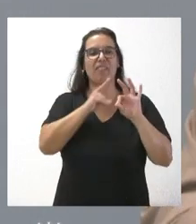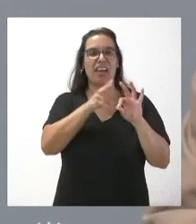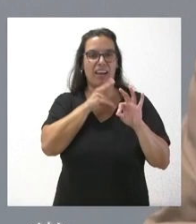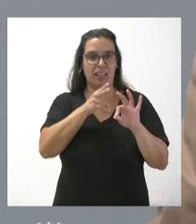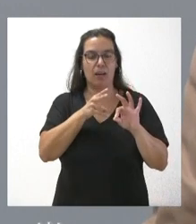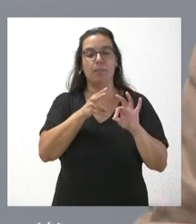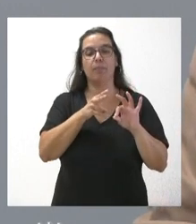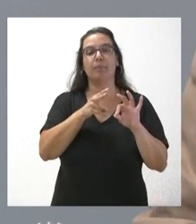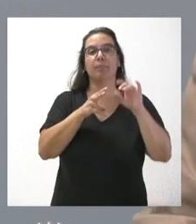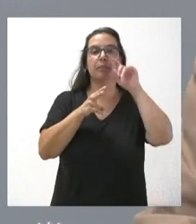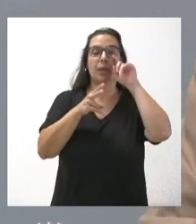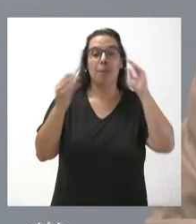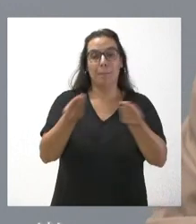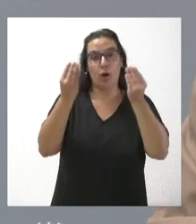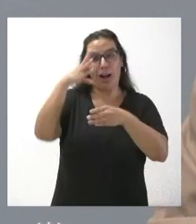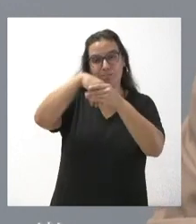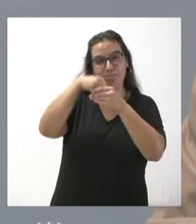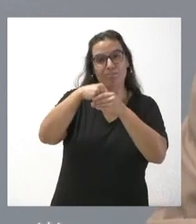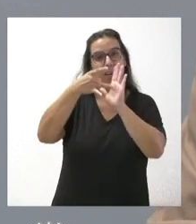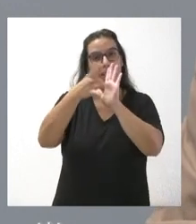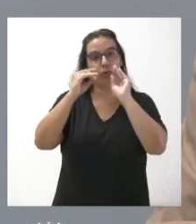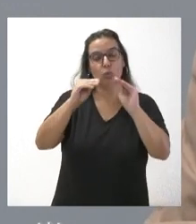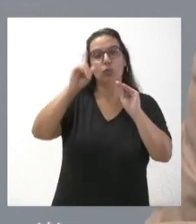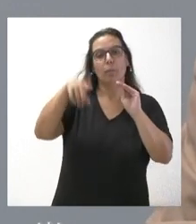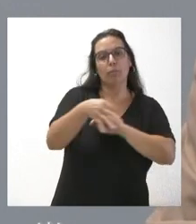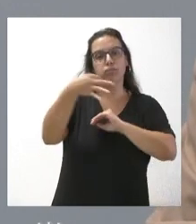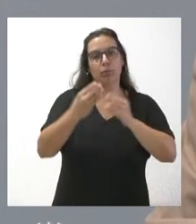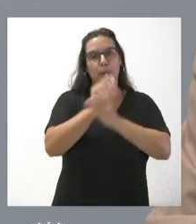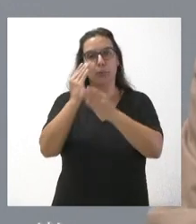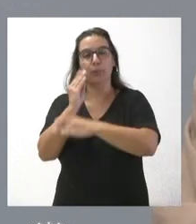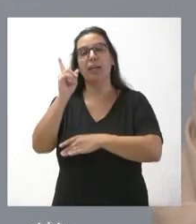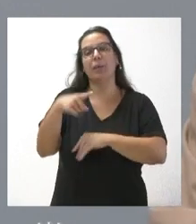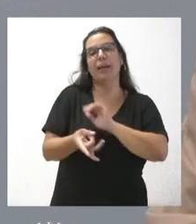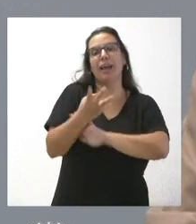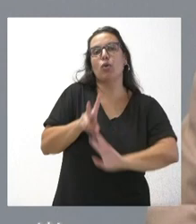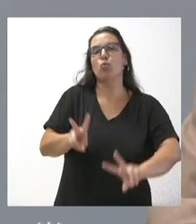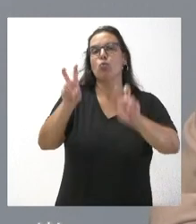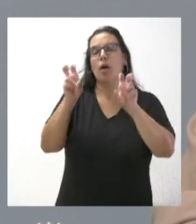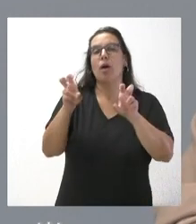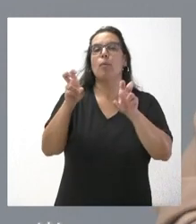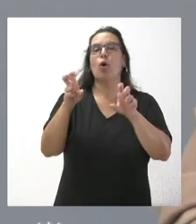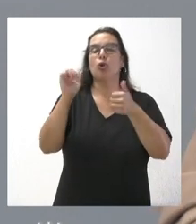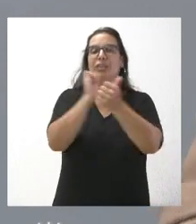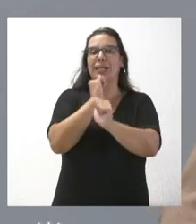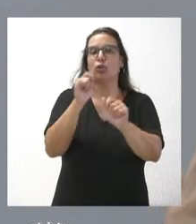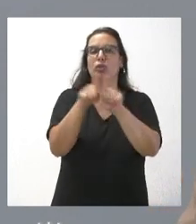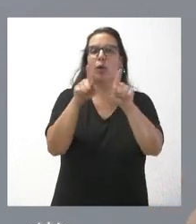organoeléctricas, la eficiencia en la producción y el desarrollo de una nueva gama de quesos fundidos, termoestables,